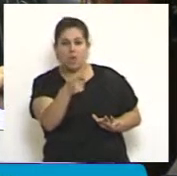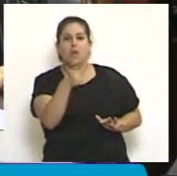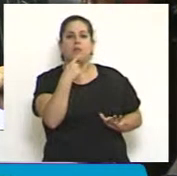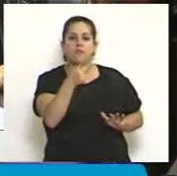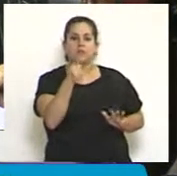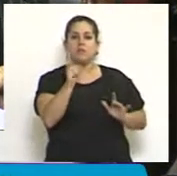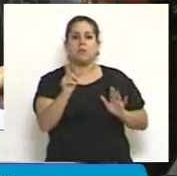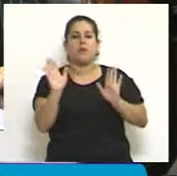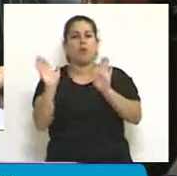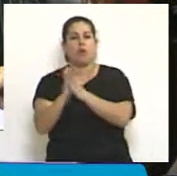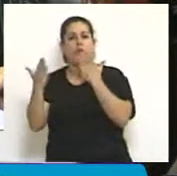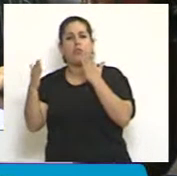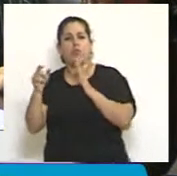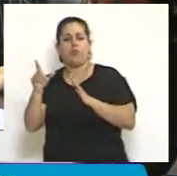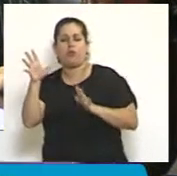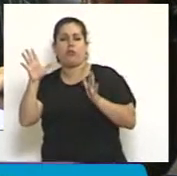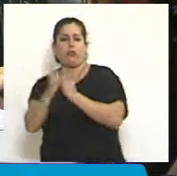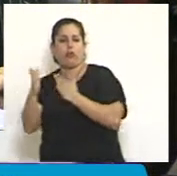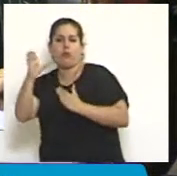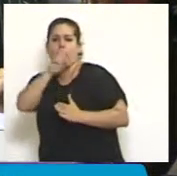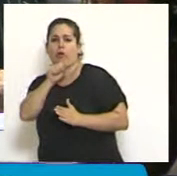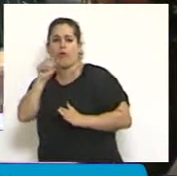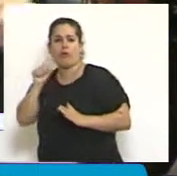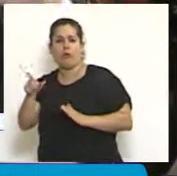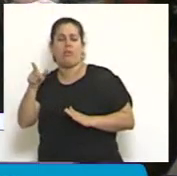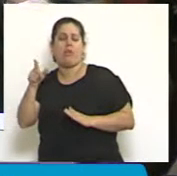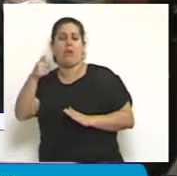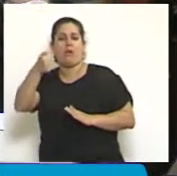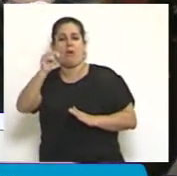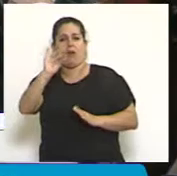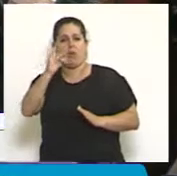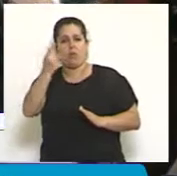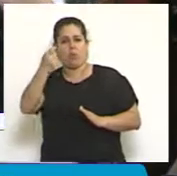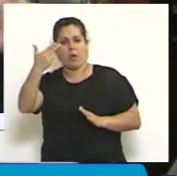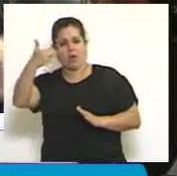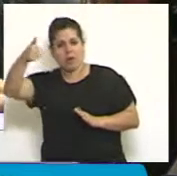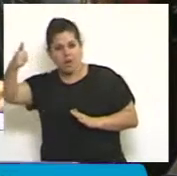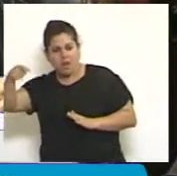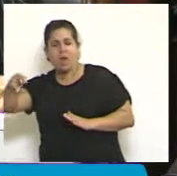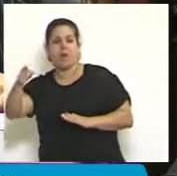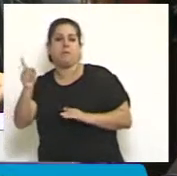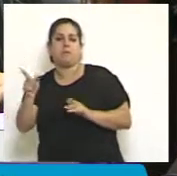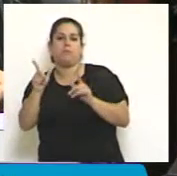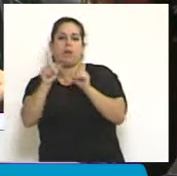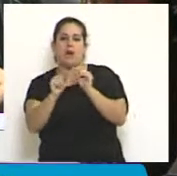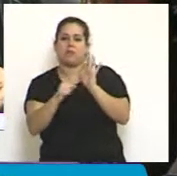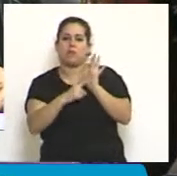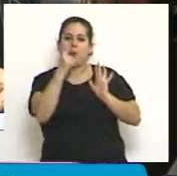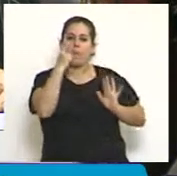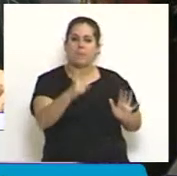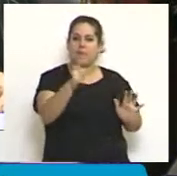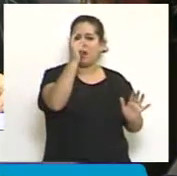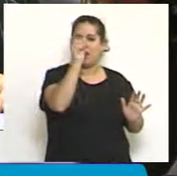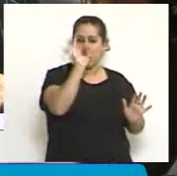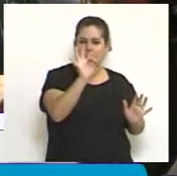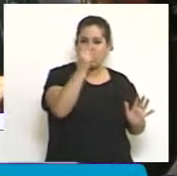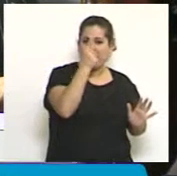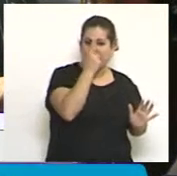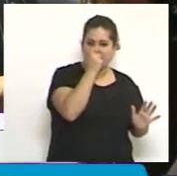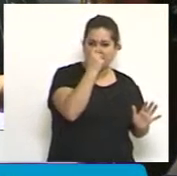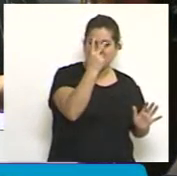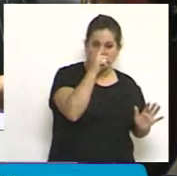aguas, islas, puertos argentinos o espacios marítimos sujetos a la jurisdicción nacional, los cometidos en el territorio de la